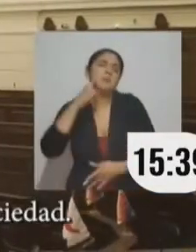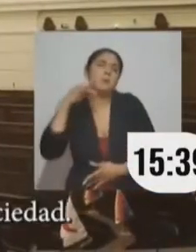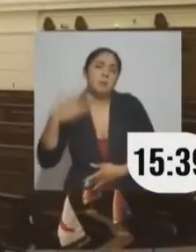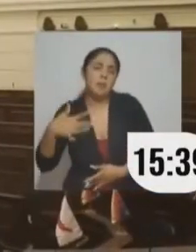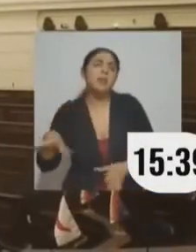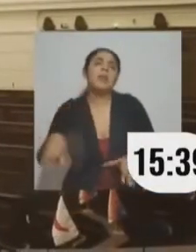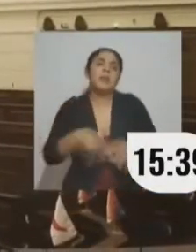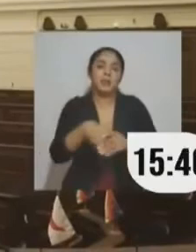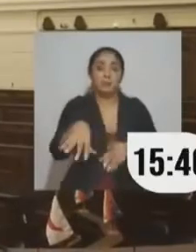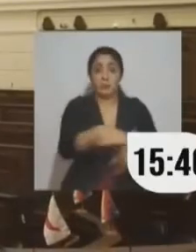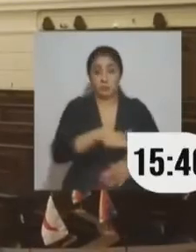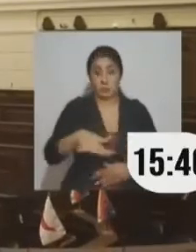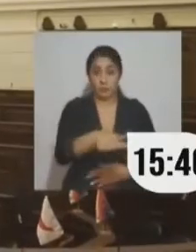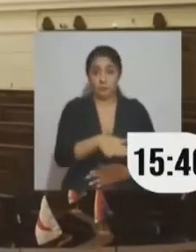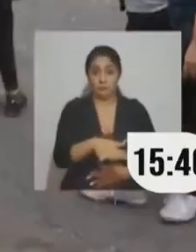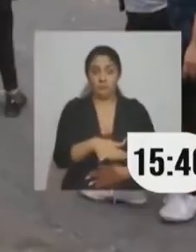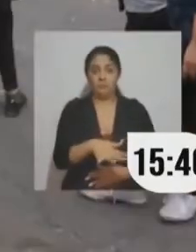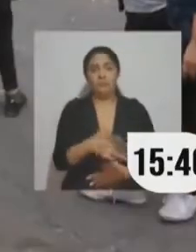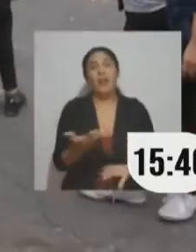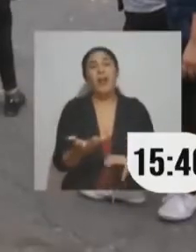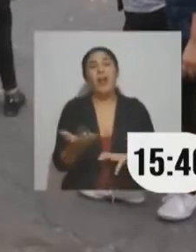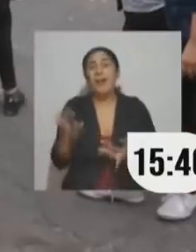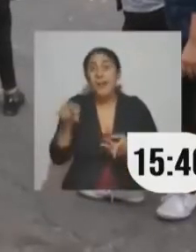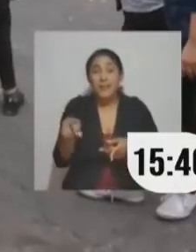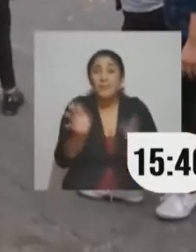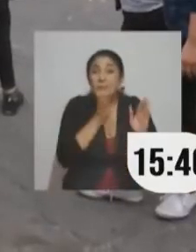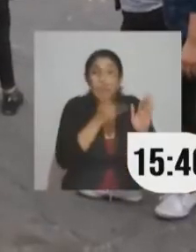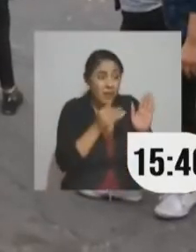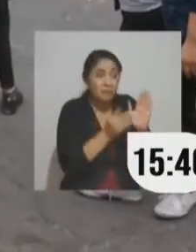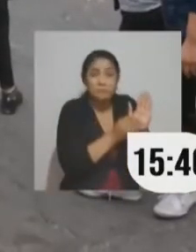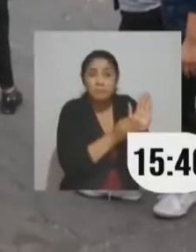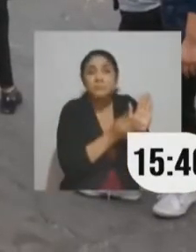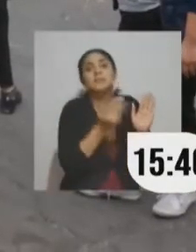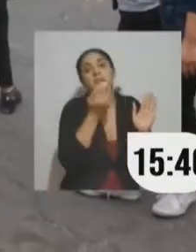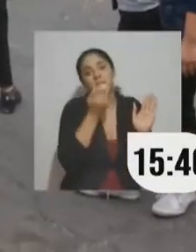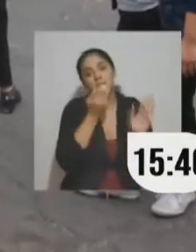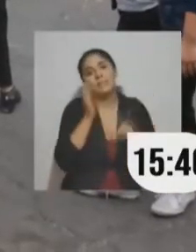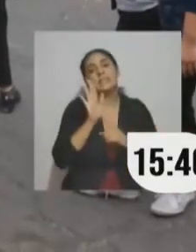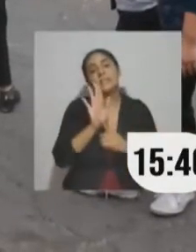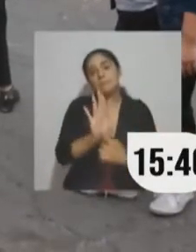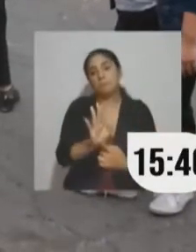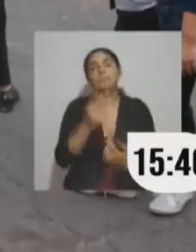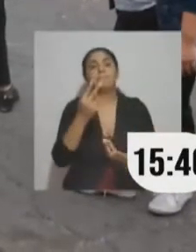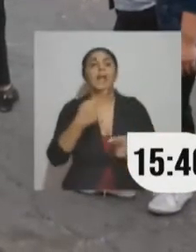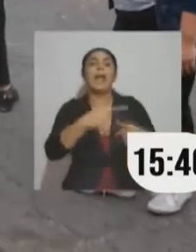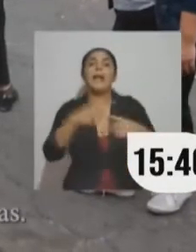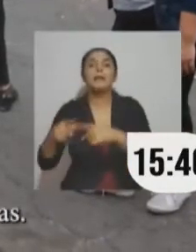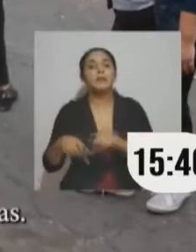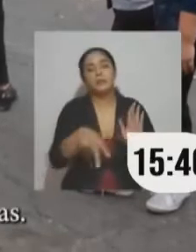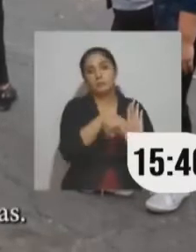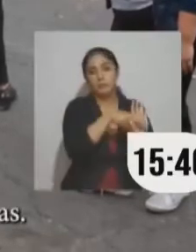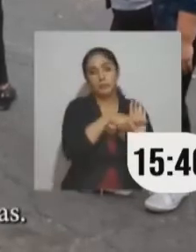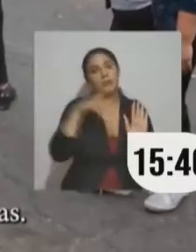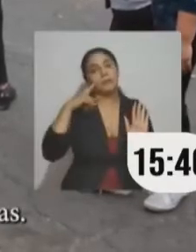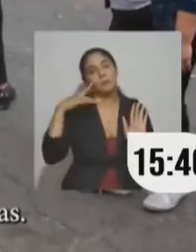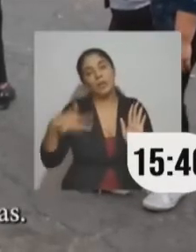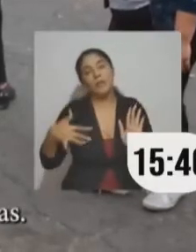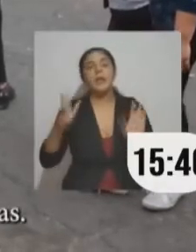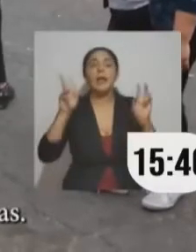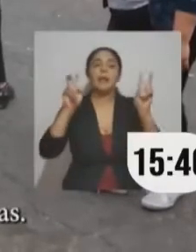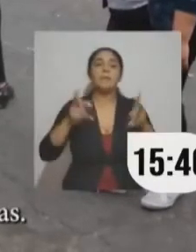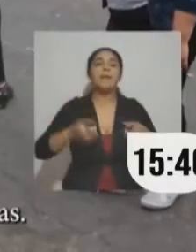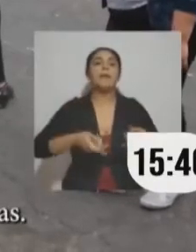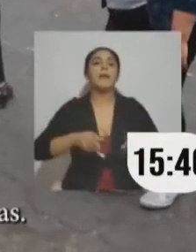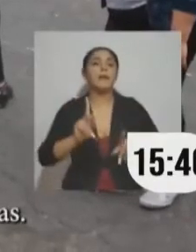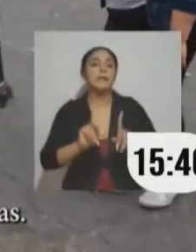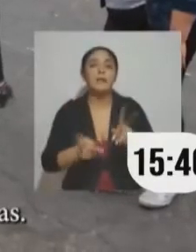Concepción y alrededores. El tema de las construcciones, de la inmobiliaria, el tema de la educación misma, el tema del trabajo, el tema de la salud, el tema